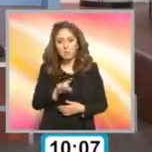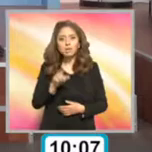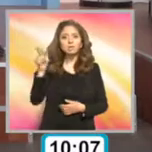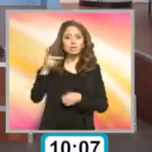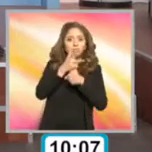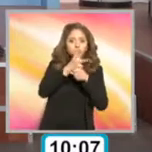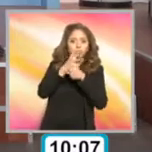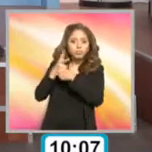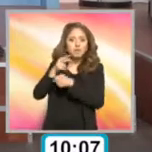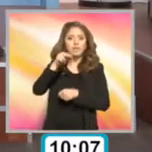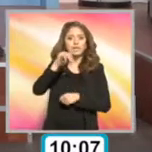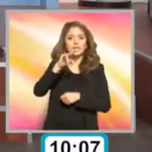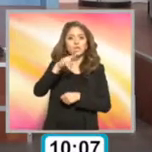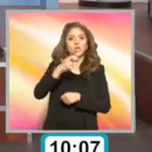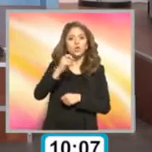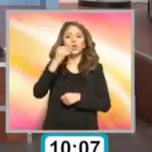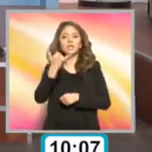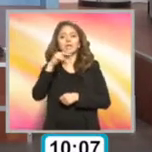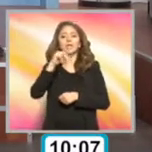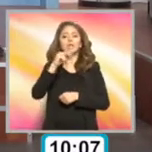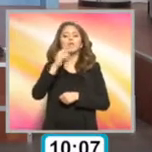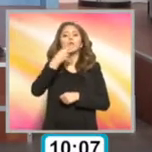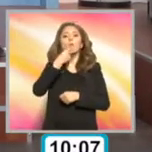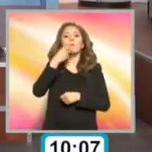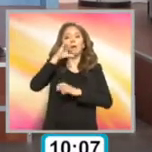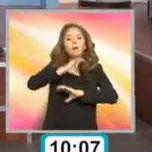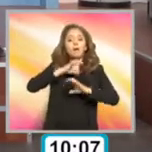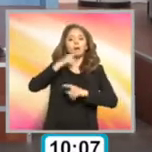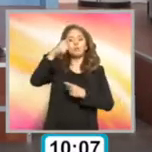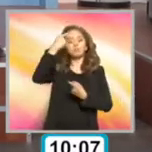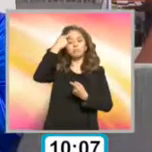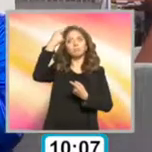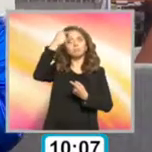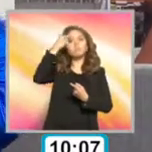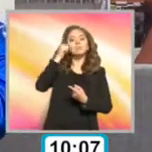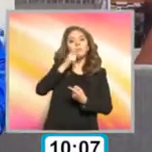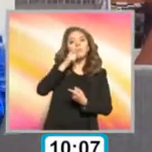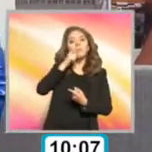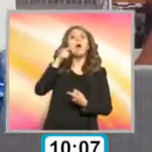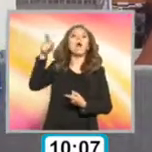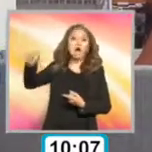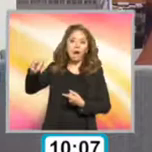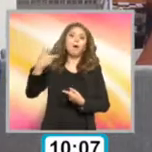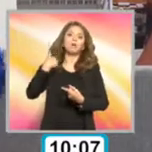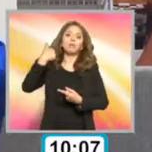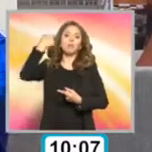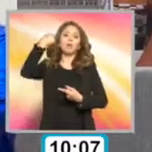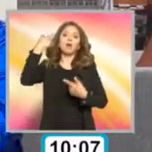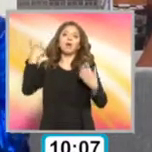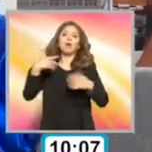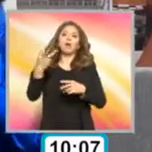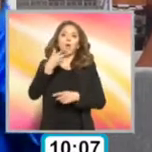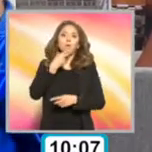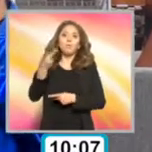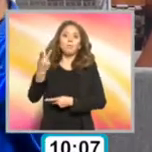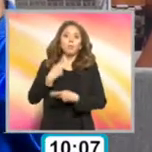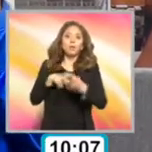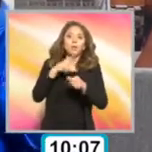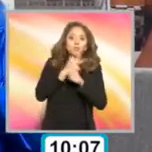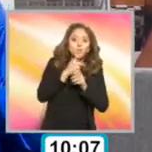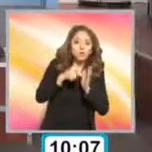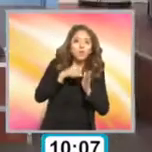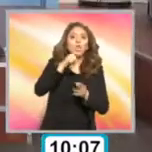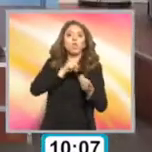mi cabeza de Chino y Nacho y videos así bastante grandes. Entonces fue también un sueño, un proyecto para nosotros hacer este videoclip con él en